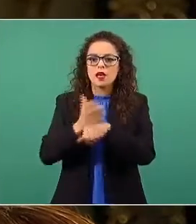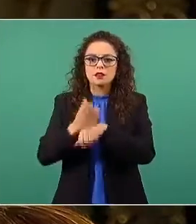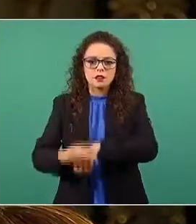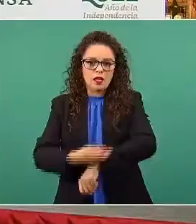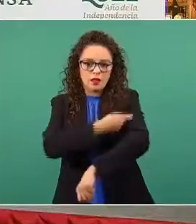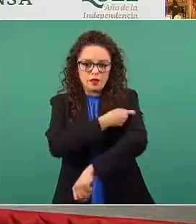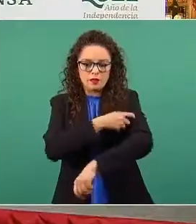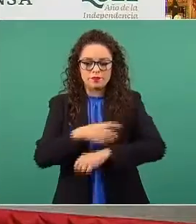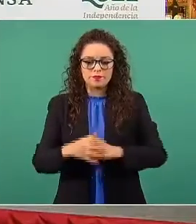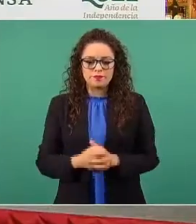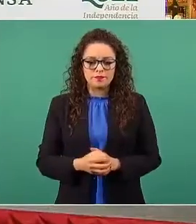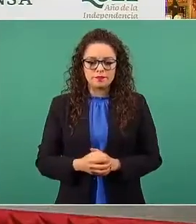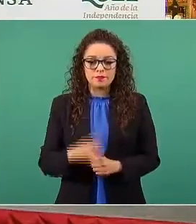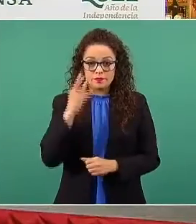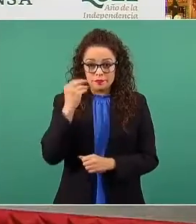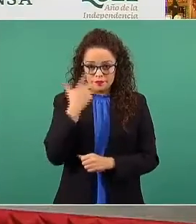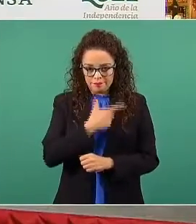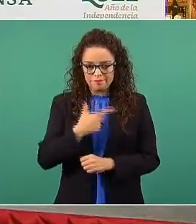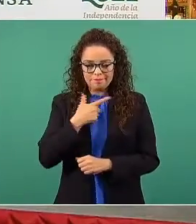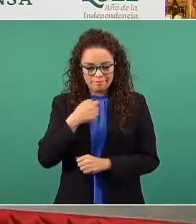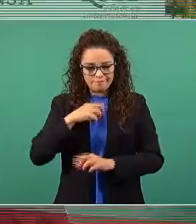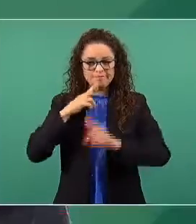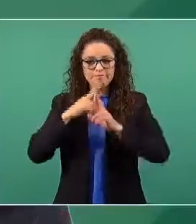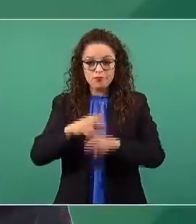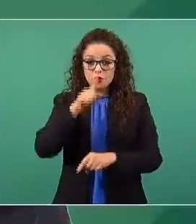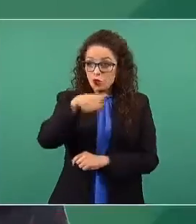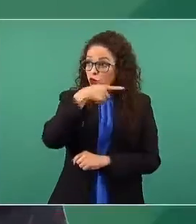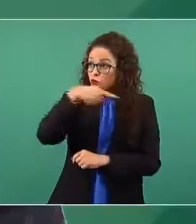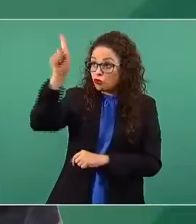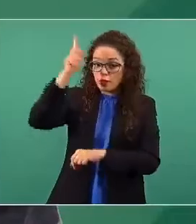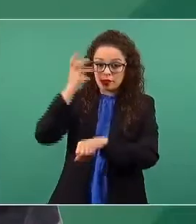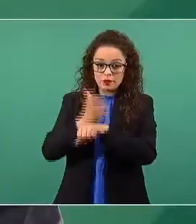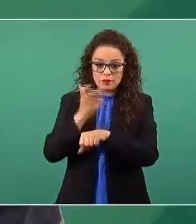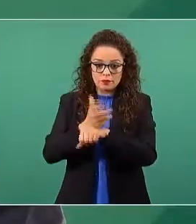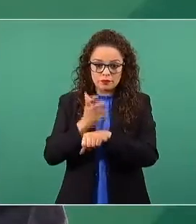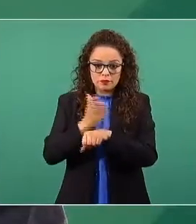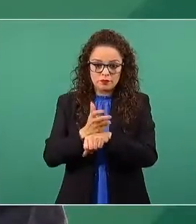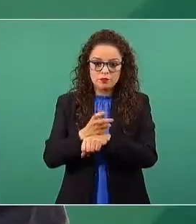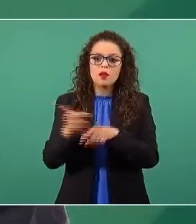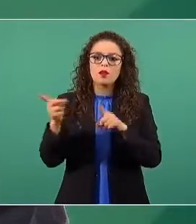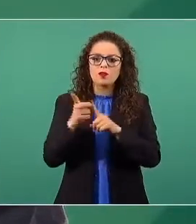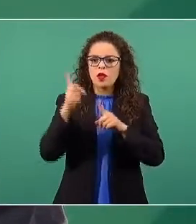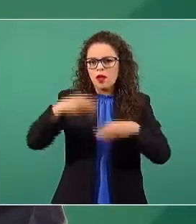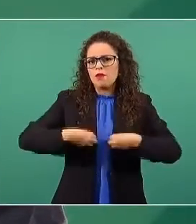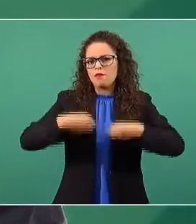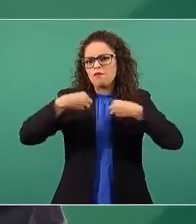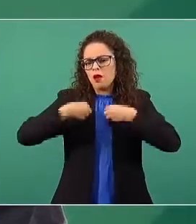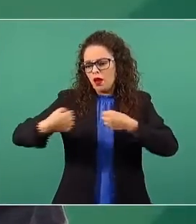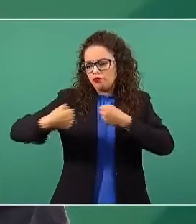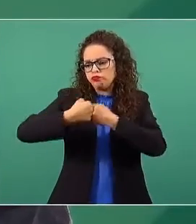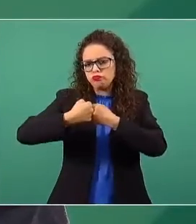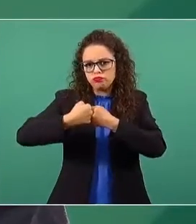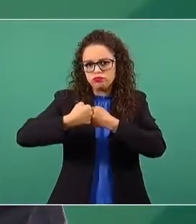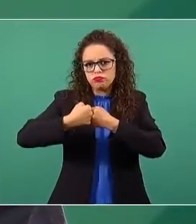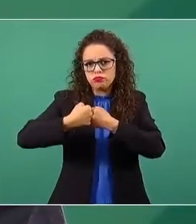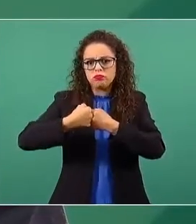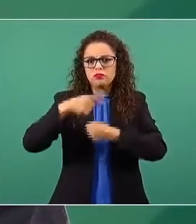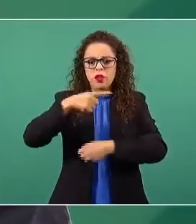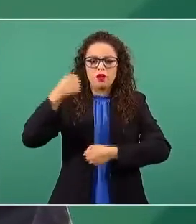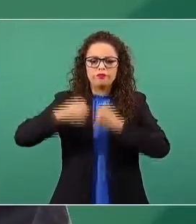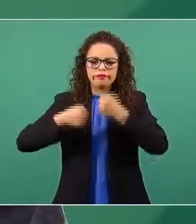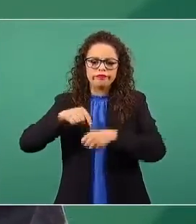Con mucho gusto. Si usted fue a Estados Unidos, posiblemente porque vive en la región fronteriza y viajó por tierra, lo cual